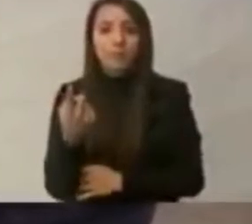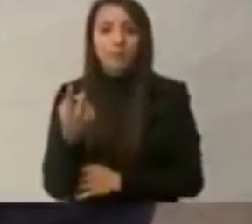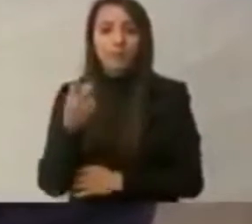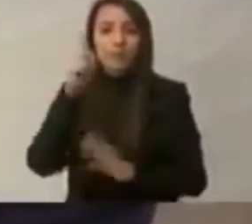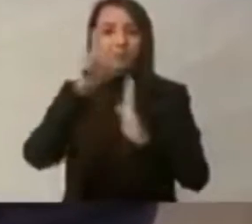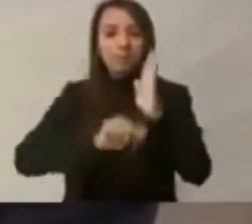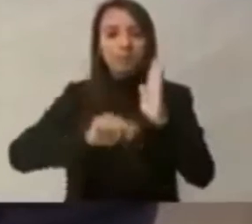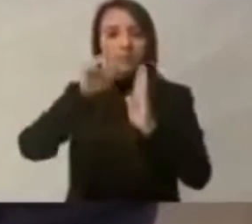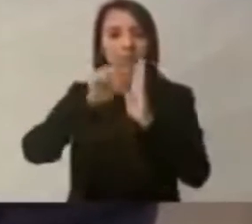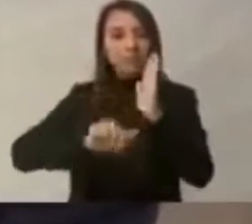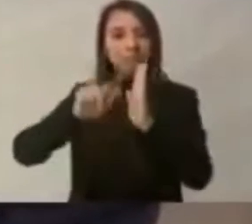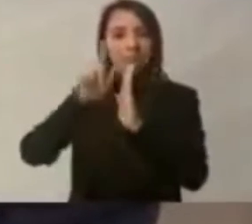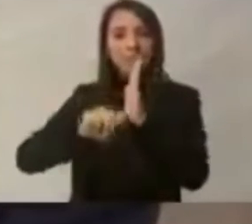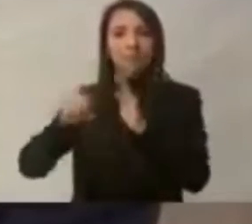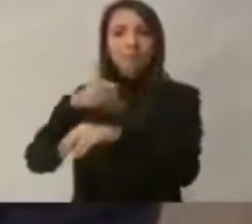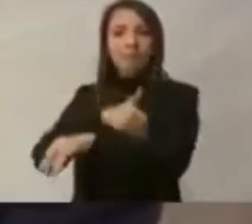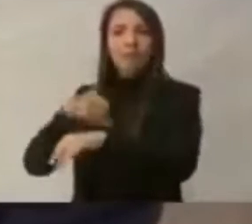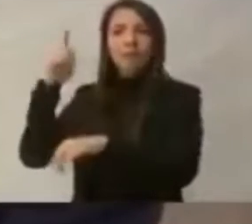mensuales.